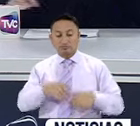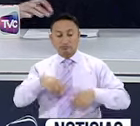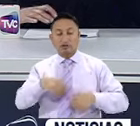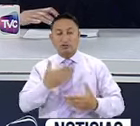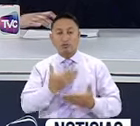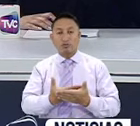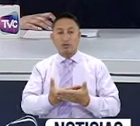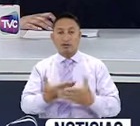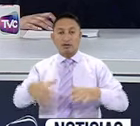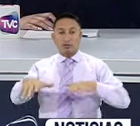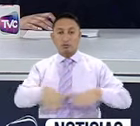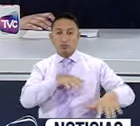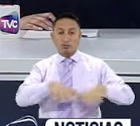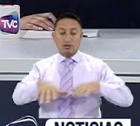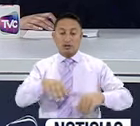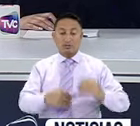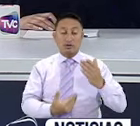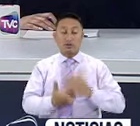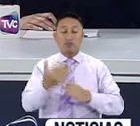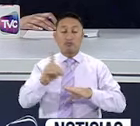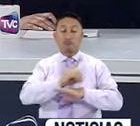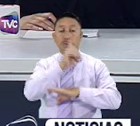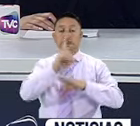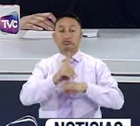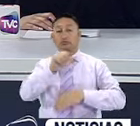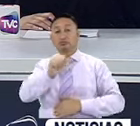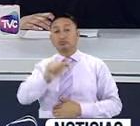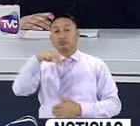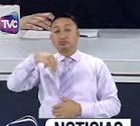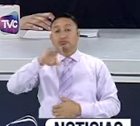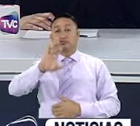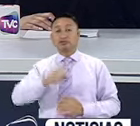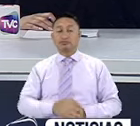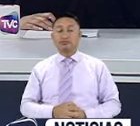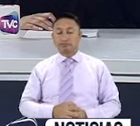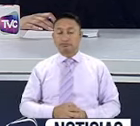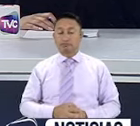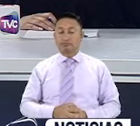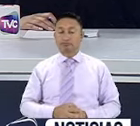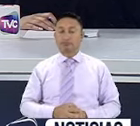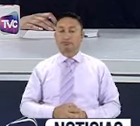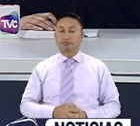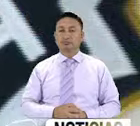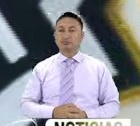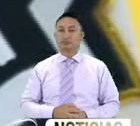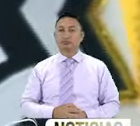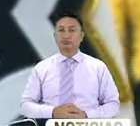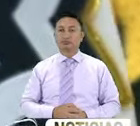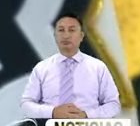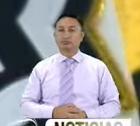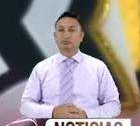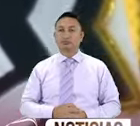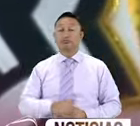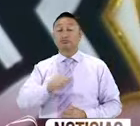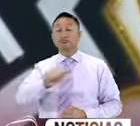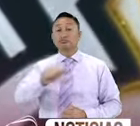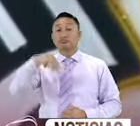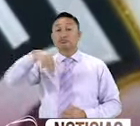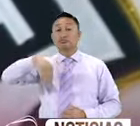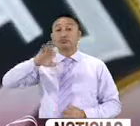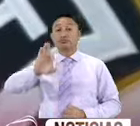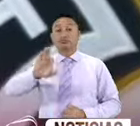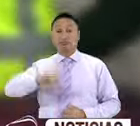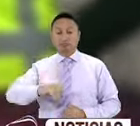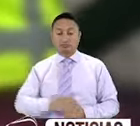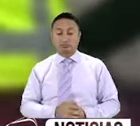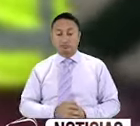que implementará el nuevo director de la institución, Washington Martínez. La Agencia Metropolitana de Tránsito ha estado en el